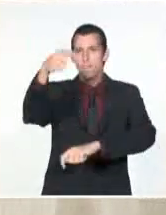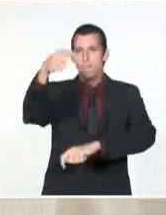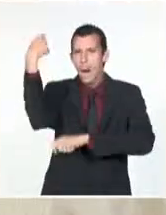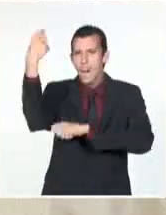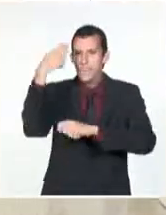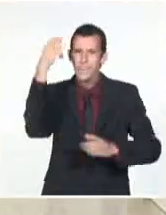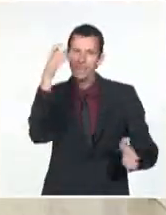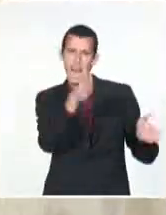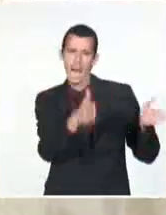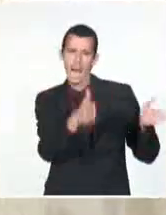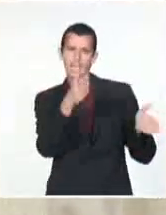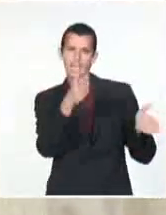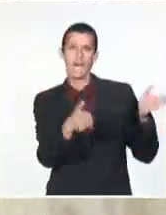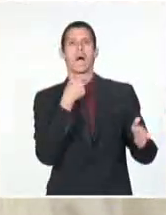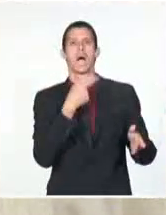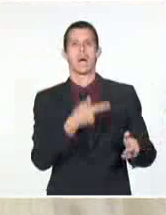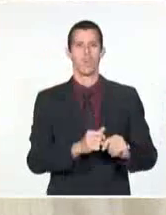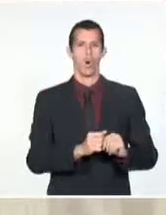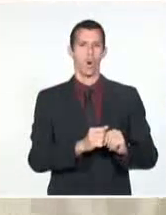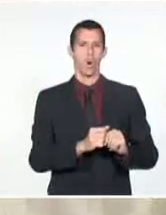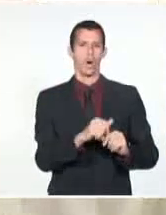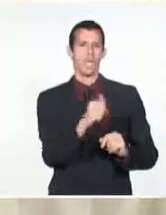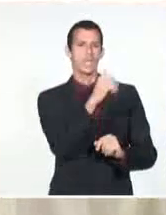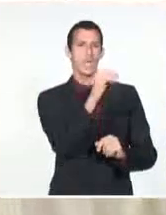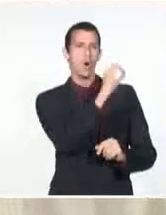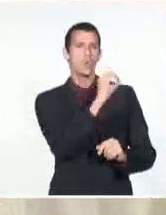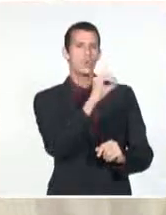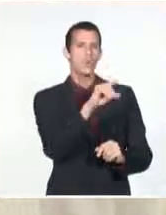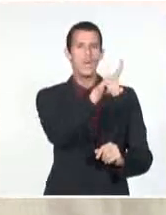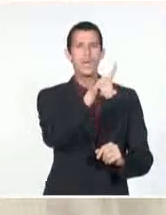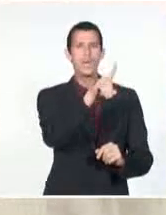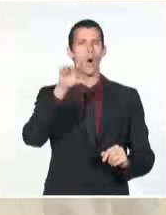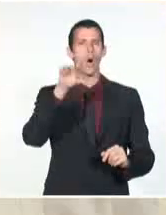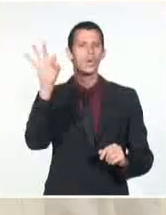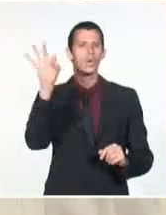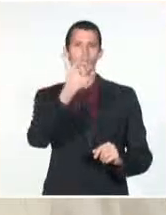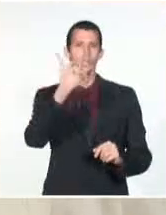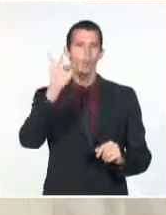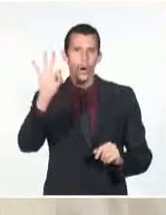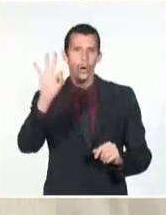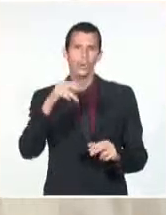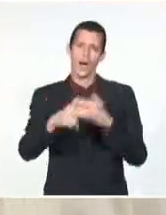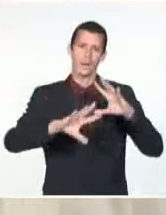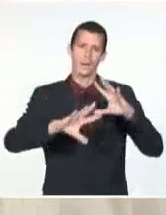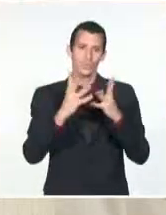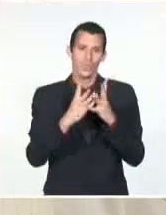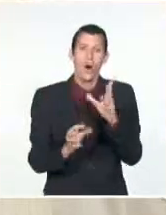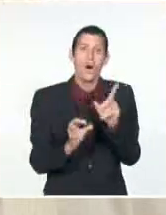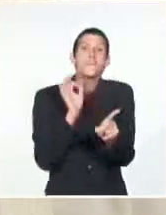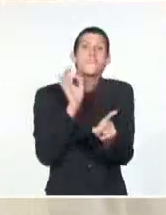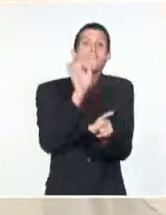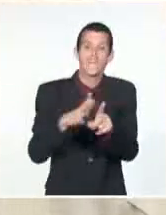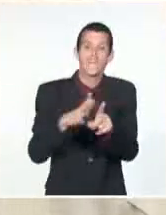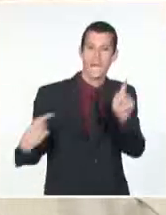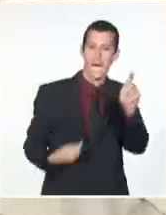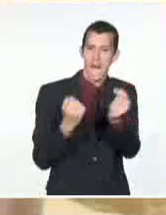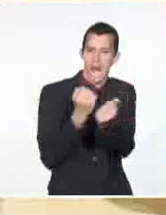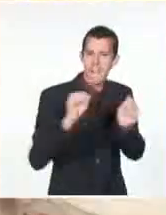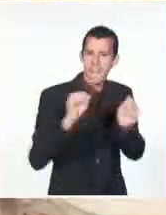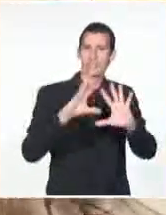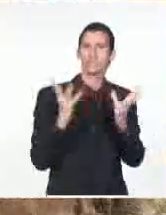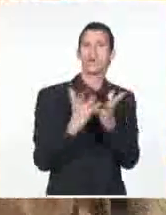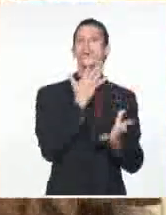1868, y hoy continuamos defendiéndola con los mismos bríos de aquellos patriotas del